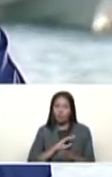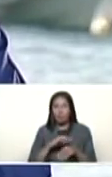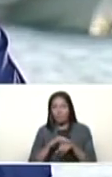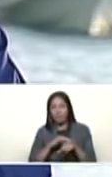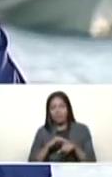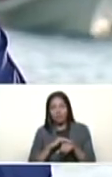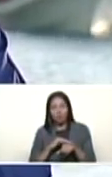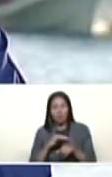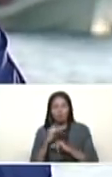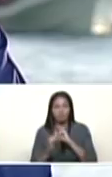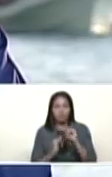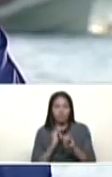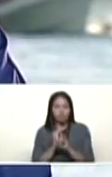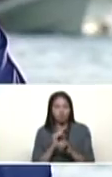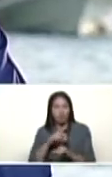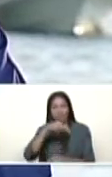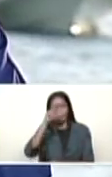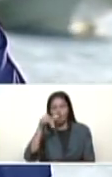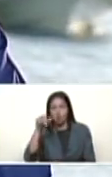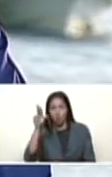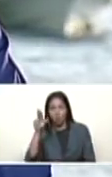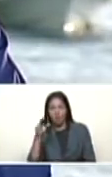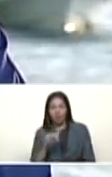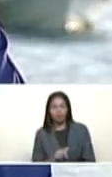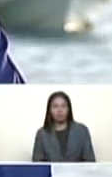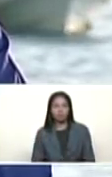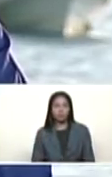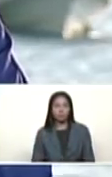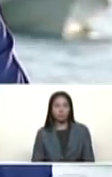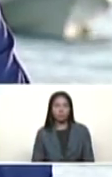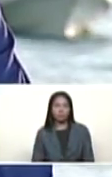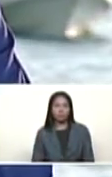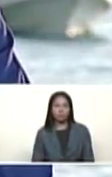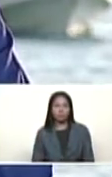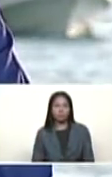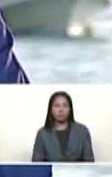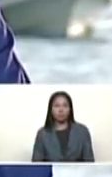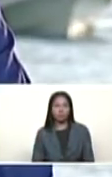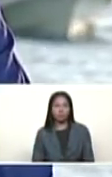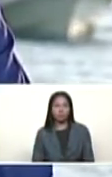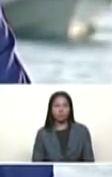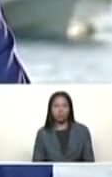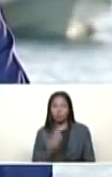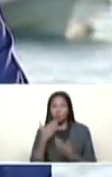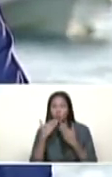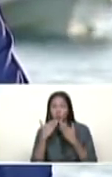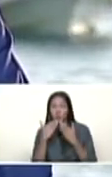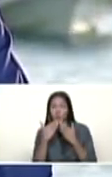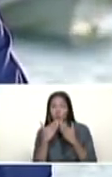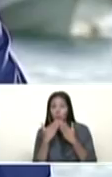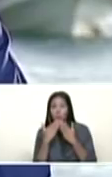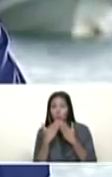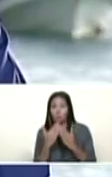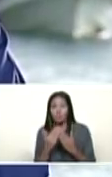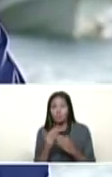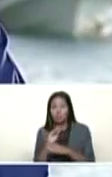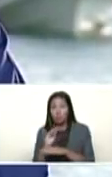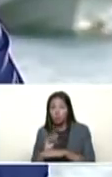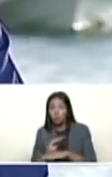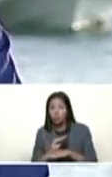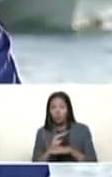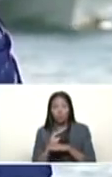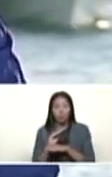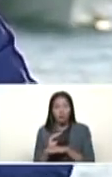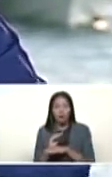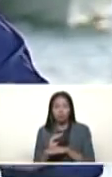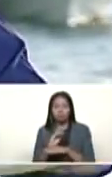Asuntos Exteriores de Noruega, Ine Eriksen Søreide. Nos piden precaución a la